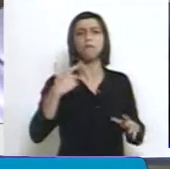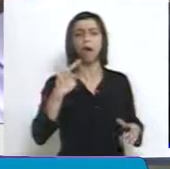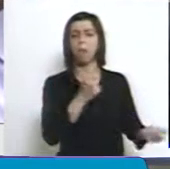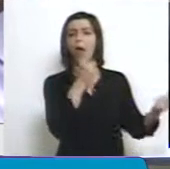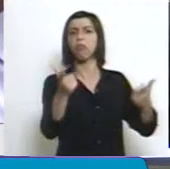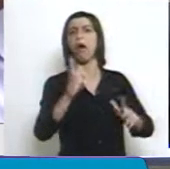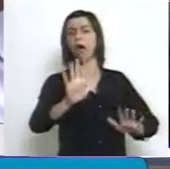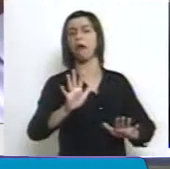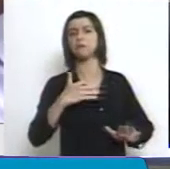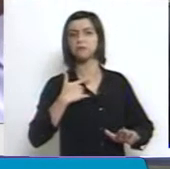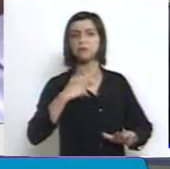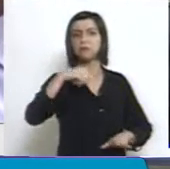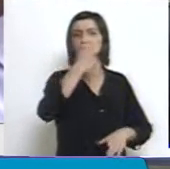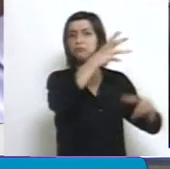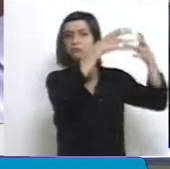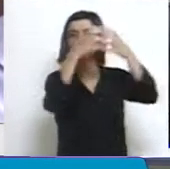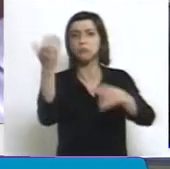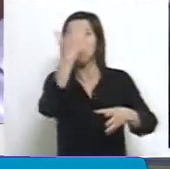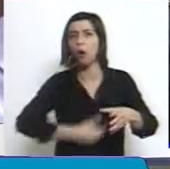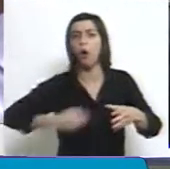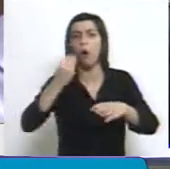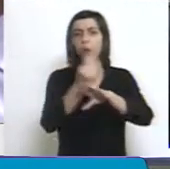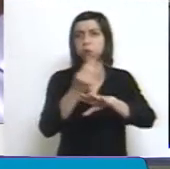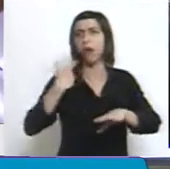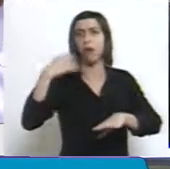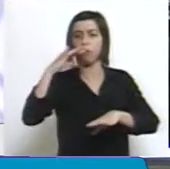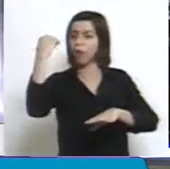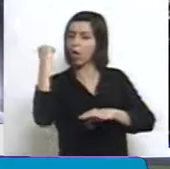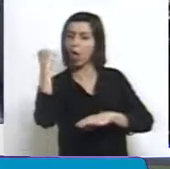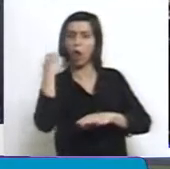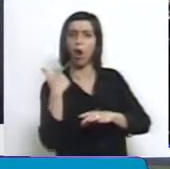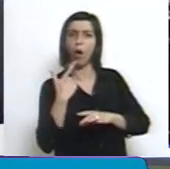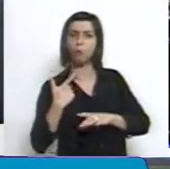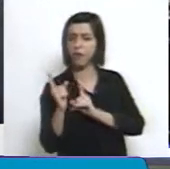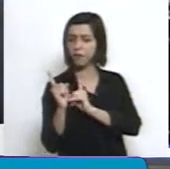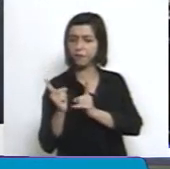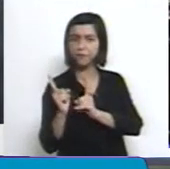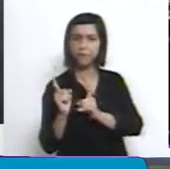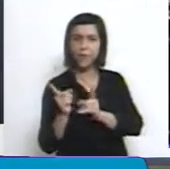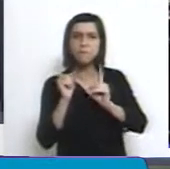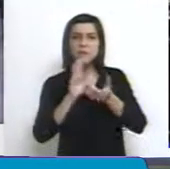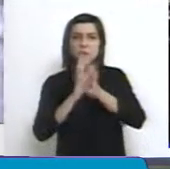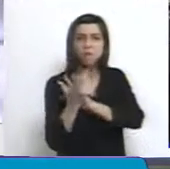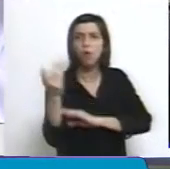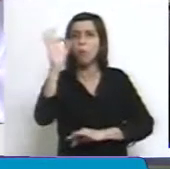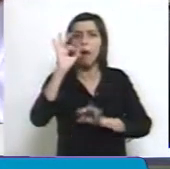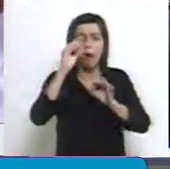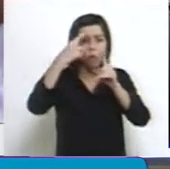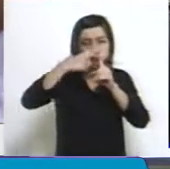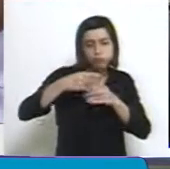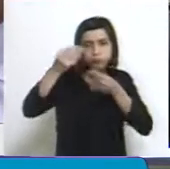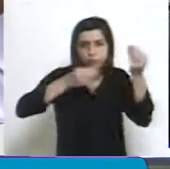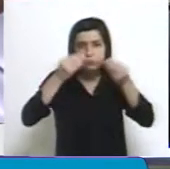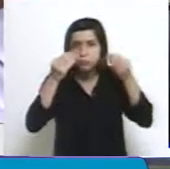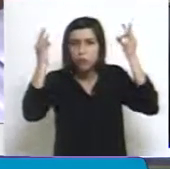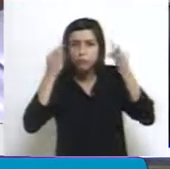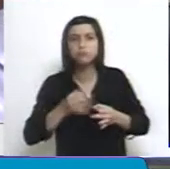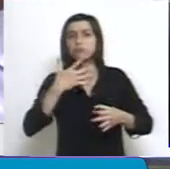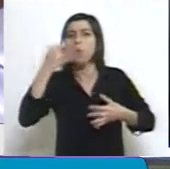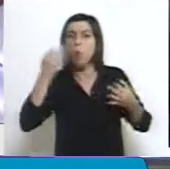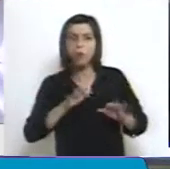el rumbo que debe seguir en materia de economía, porque no nos escandaliza de ninguna manera, como planteaba el